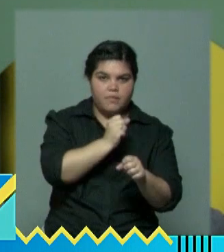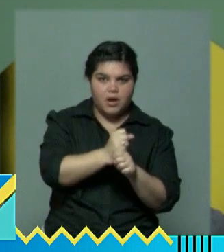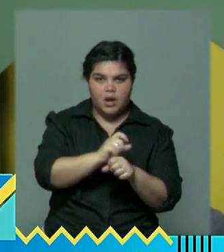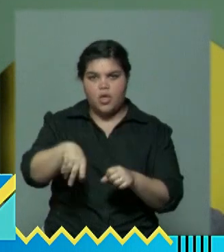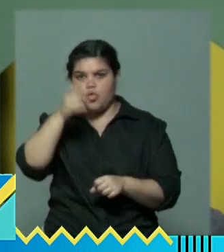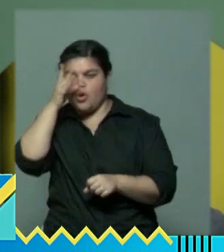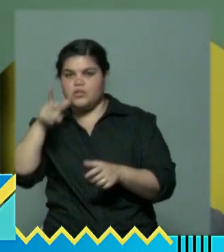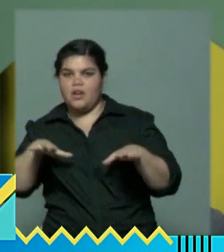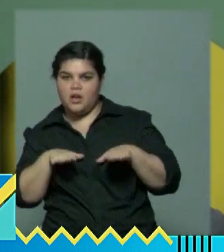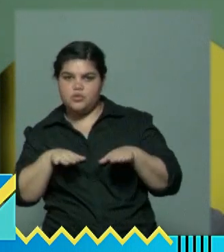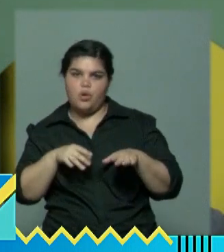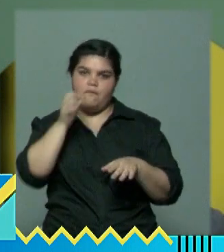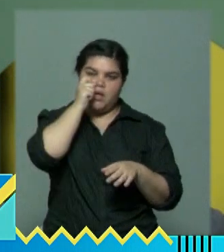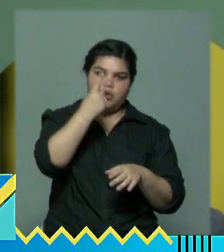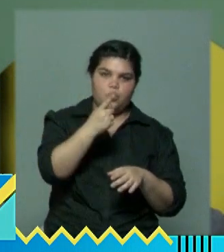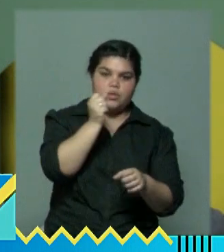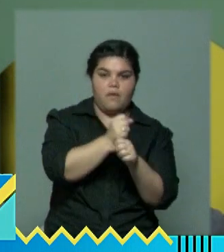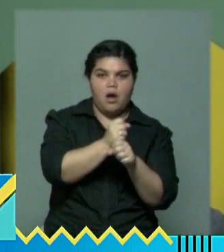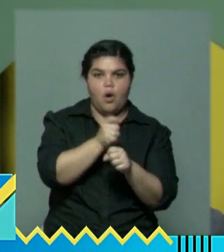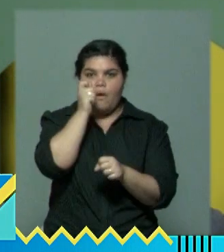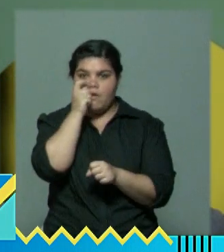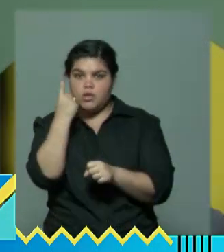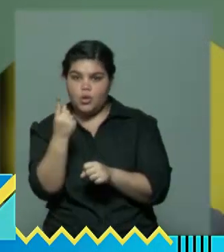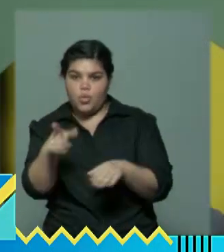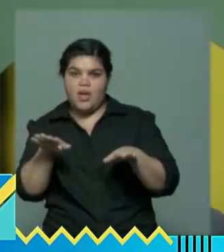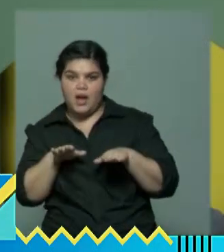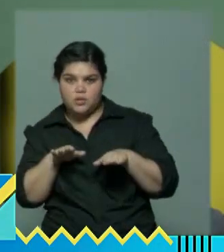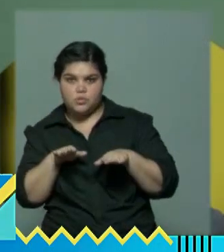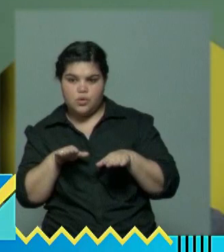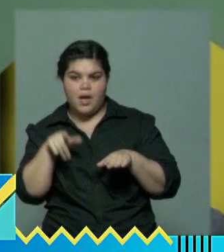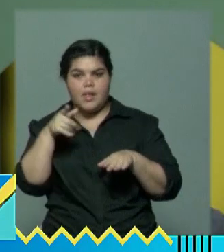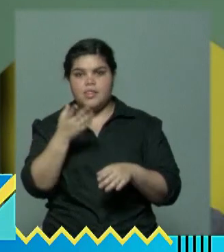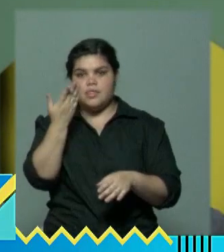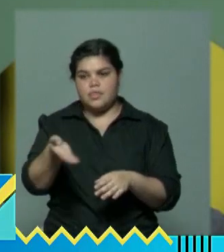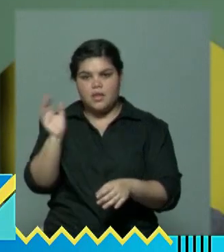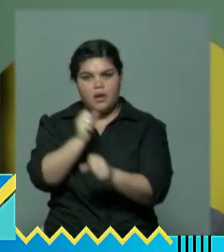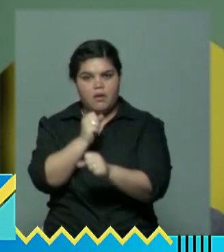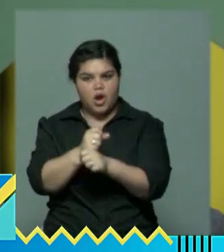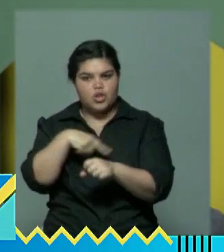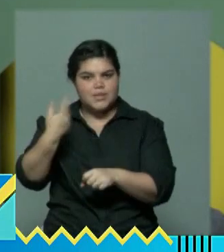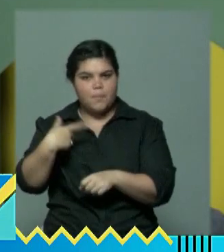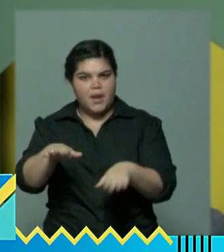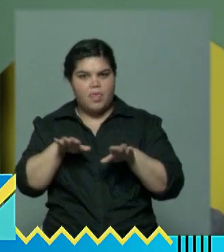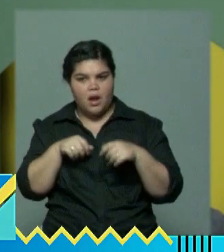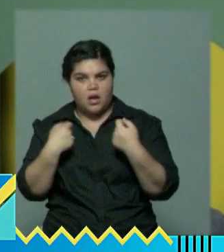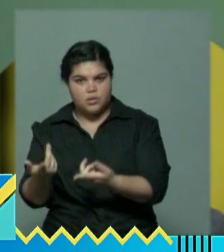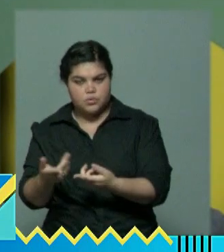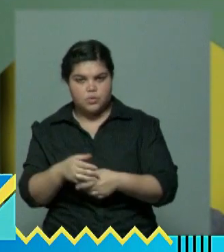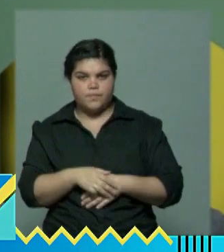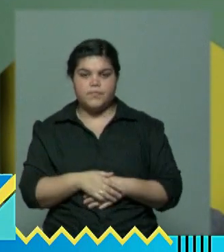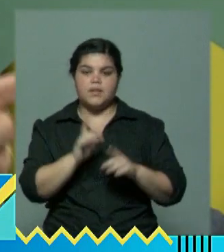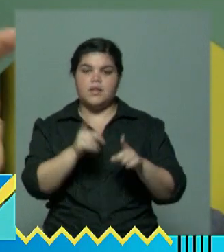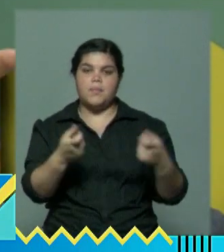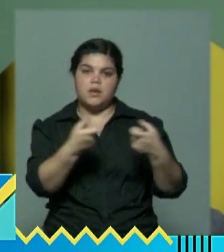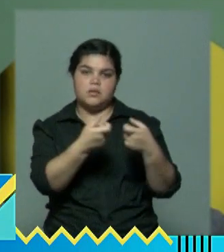de descanso. Bien. Es decir, el trabajador nunca termina de perder el descanso. Y en el caso también con respecto a los sindicatos